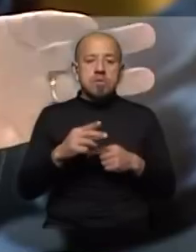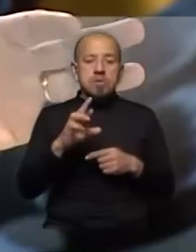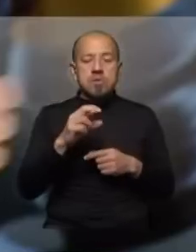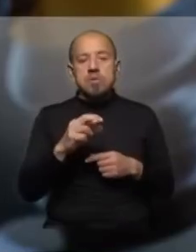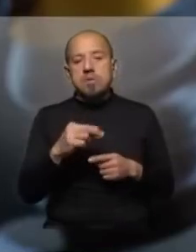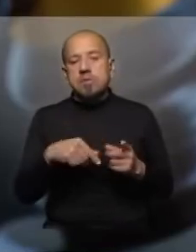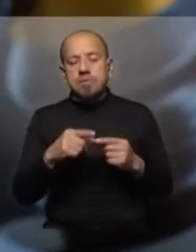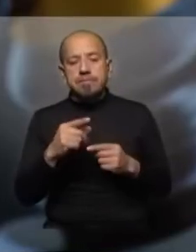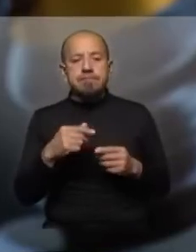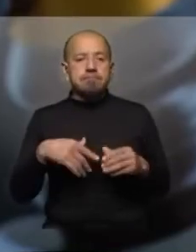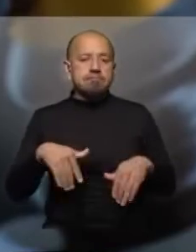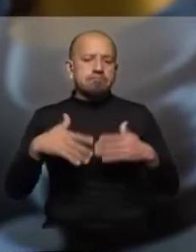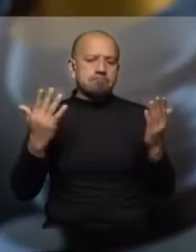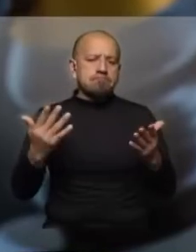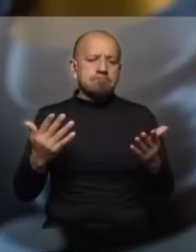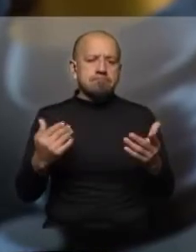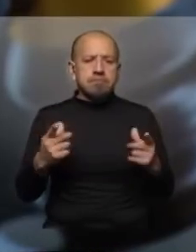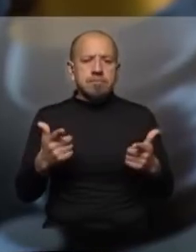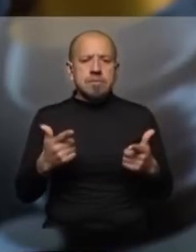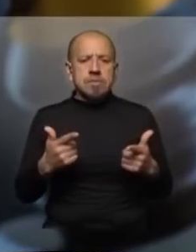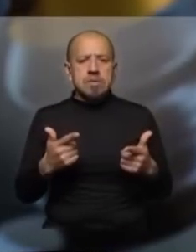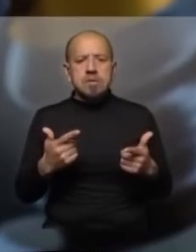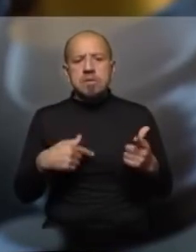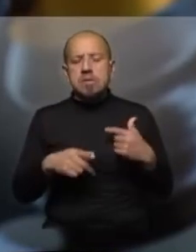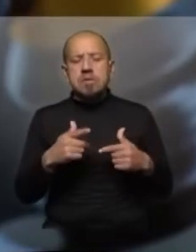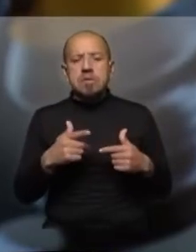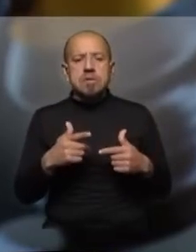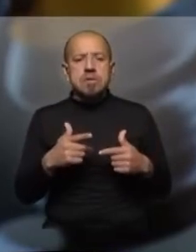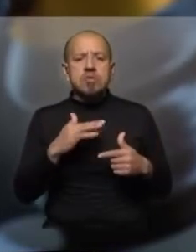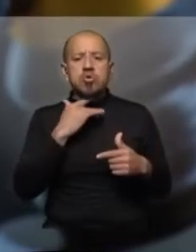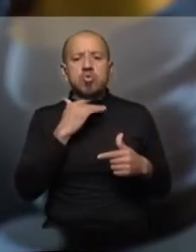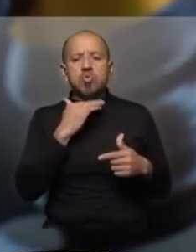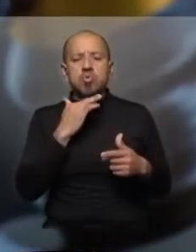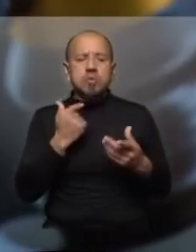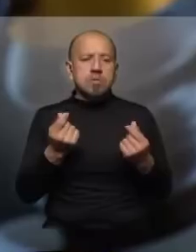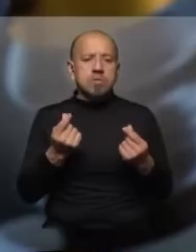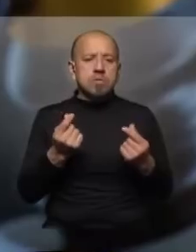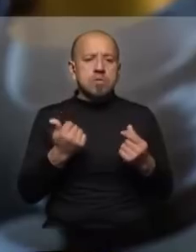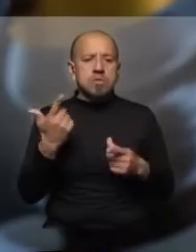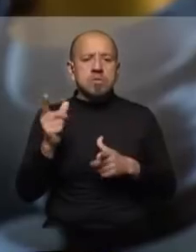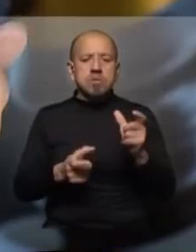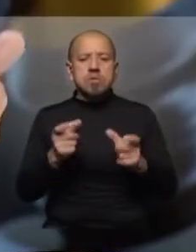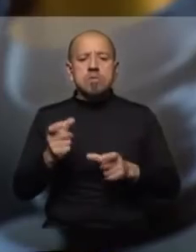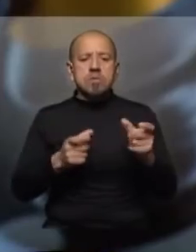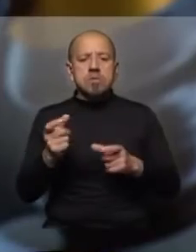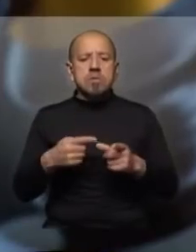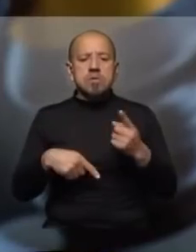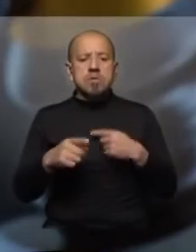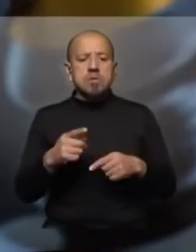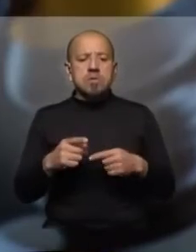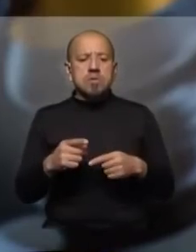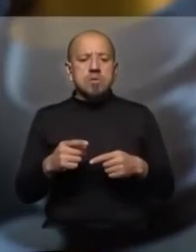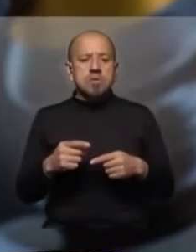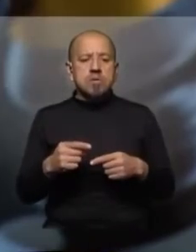al es decir entonces prácticamente no hay caso de lavado porque la no hay una percepción en los ciudadanos uruguayos del riesgo de que podemos